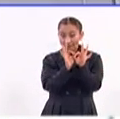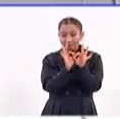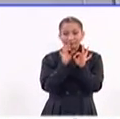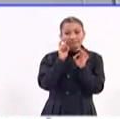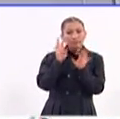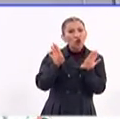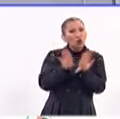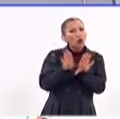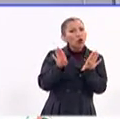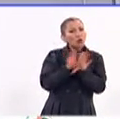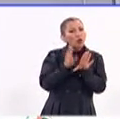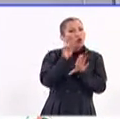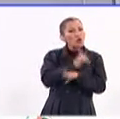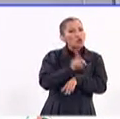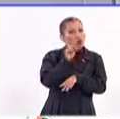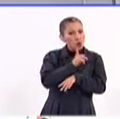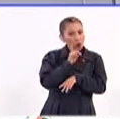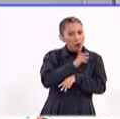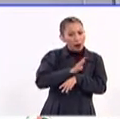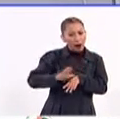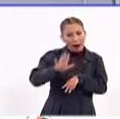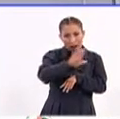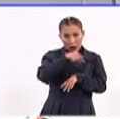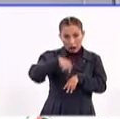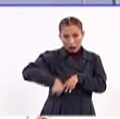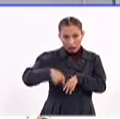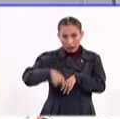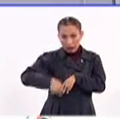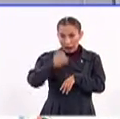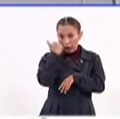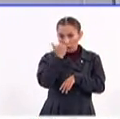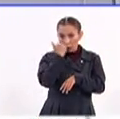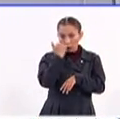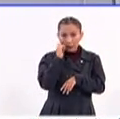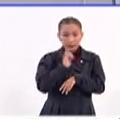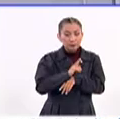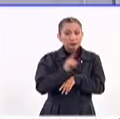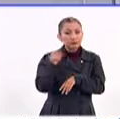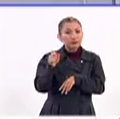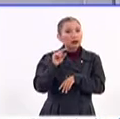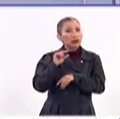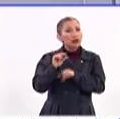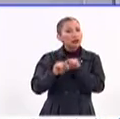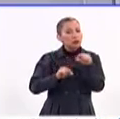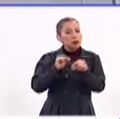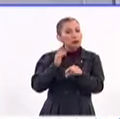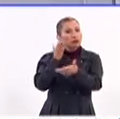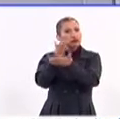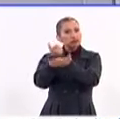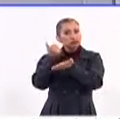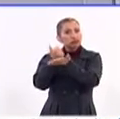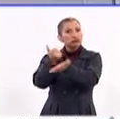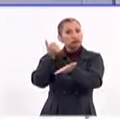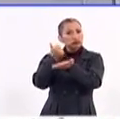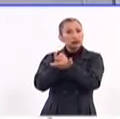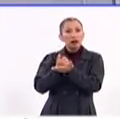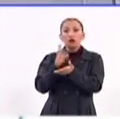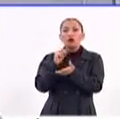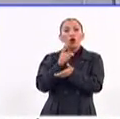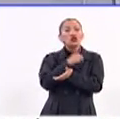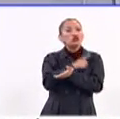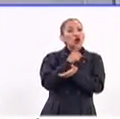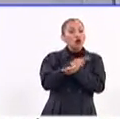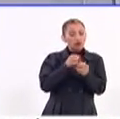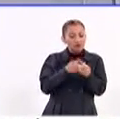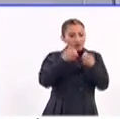diría yo, cómo la mujer, en nuestro caso nuestras alumnas, han venido participando. No solamente se